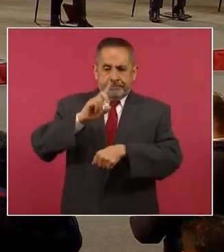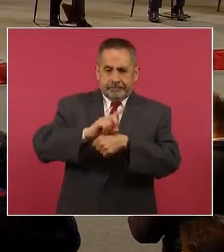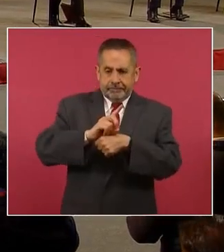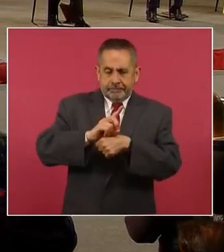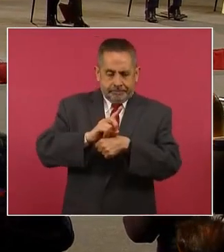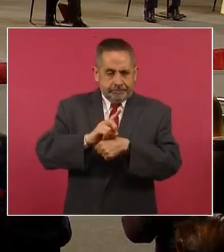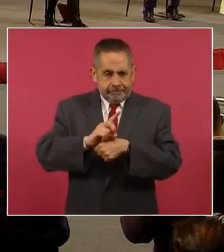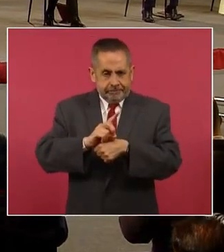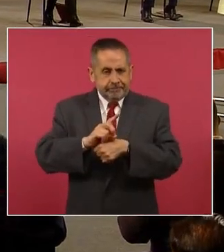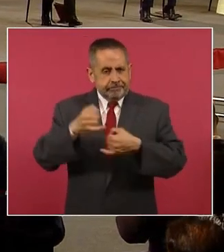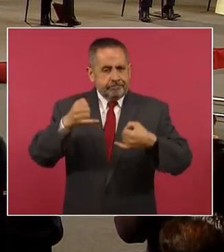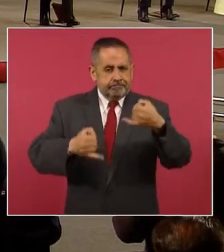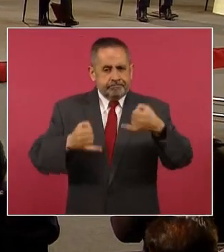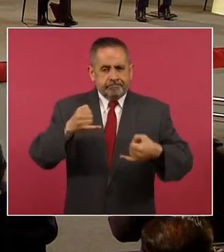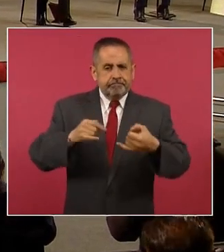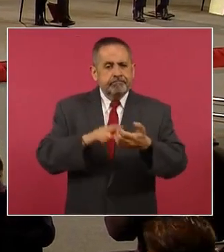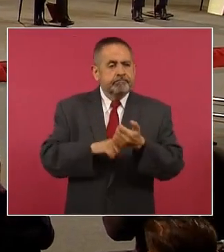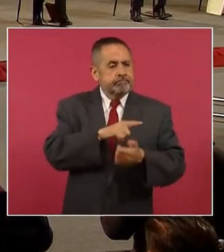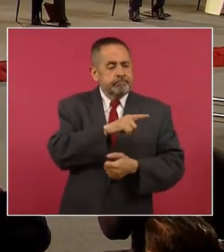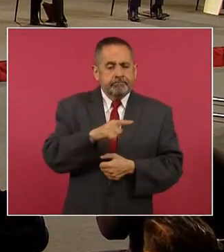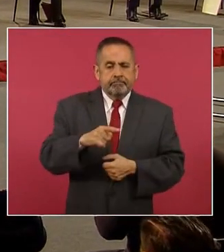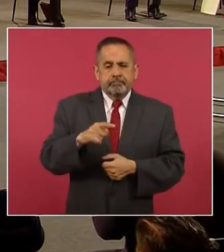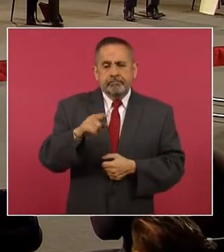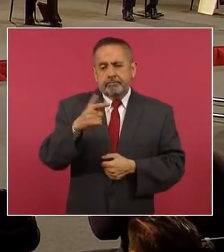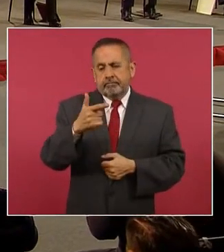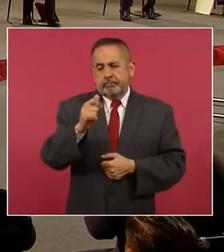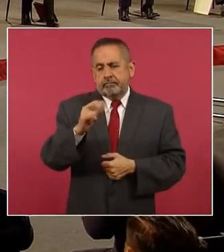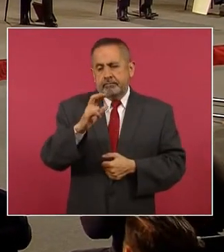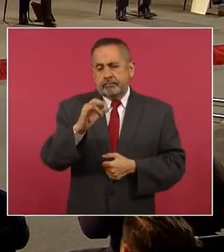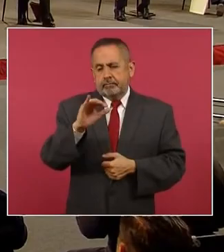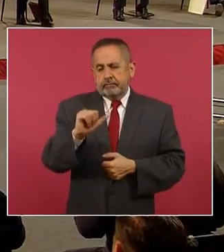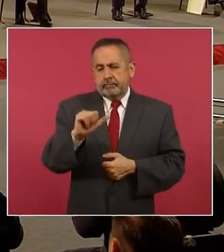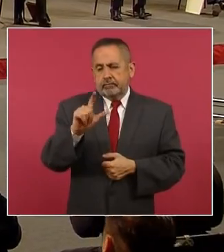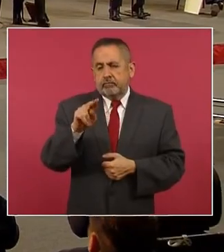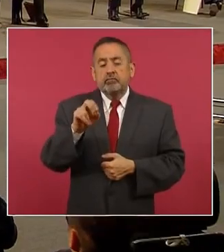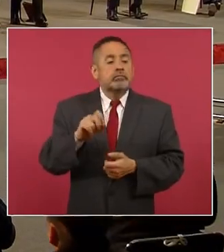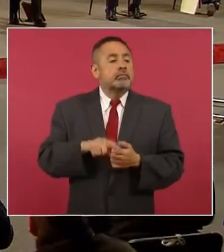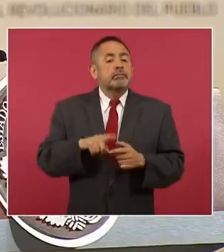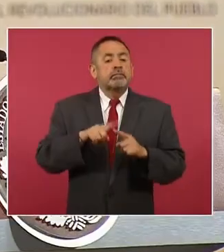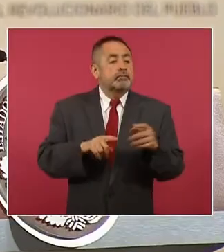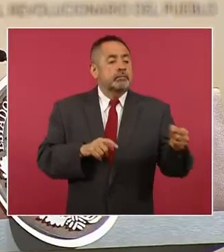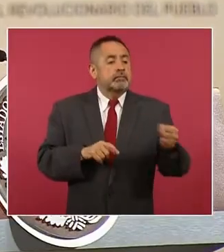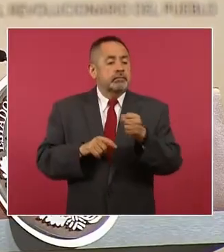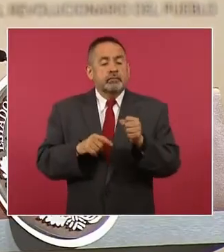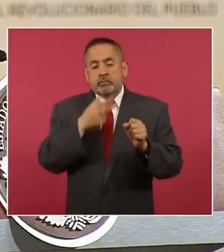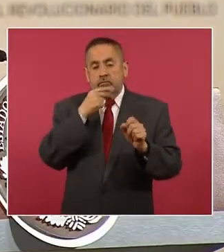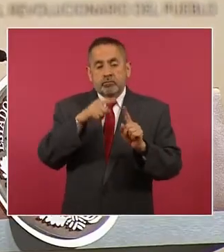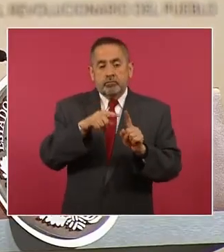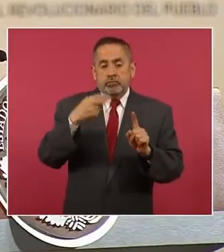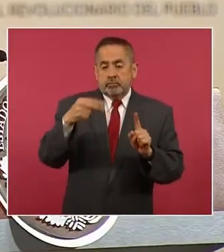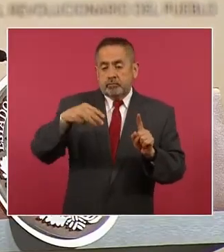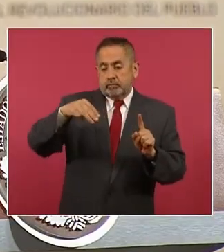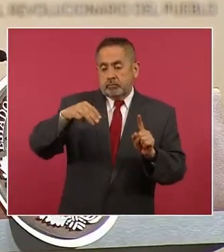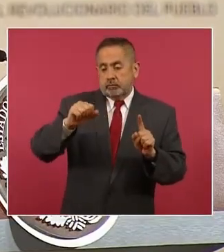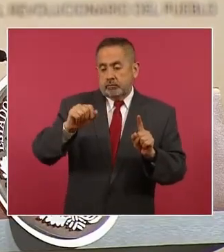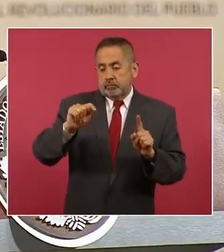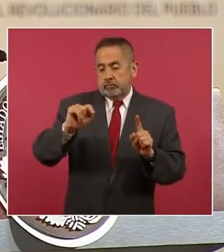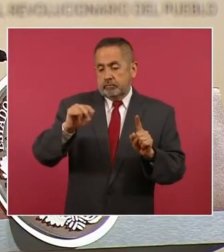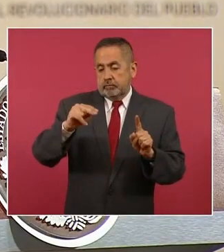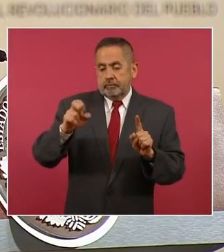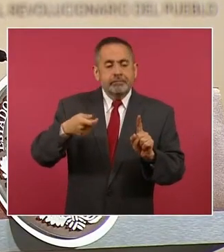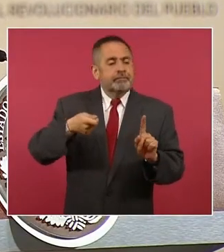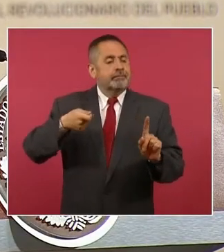juicio contra Genaro García Luna. Y bueno, pues es el testimonio sobre todo de Tirso Martínez, mejor conocido como el